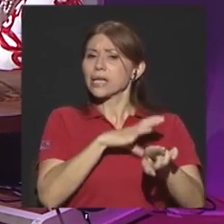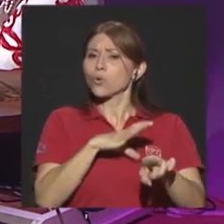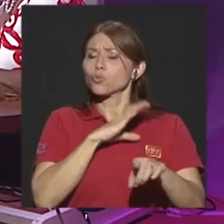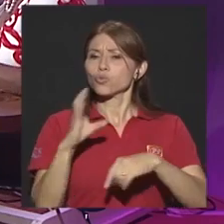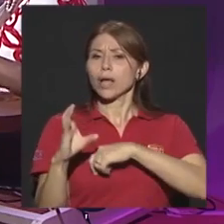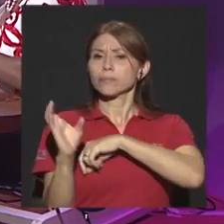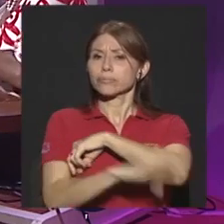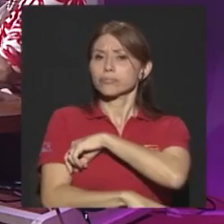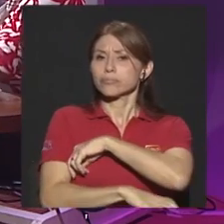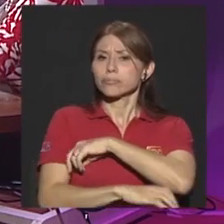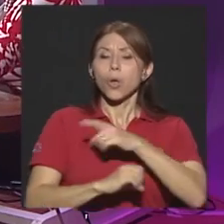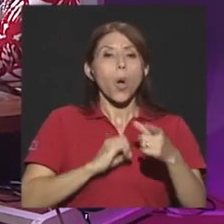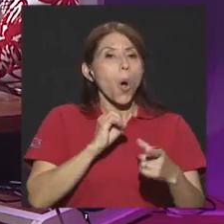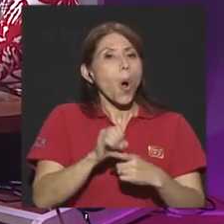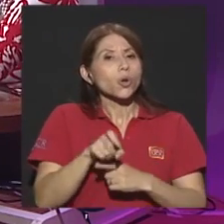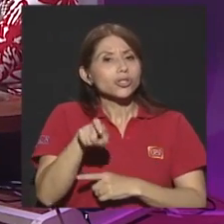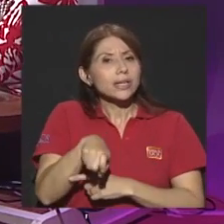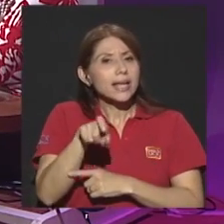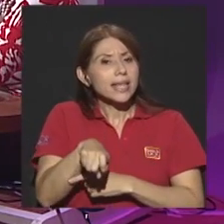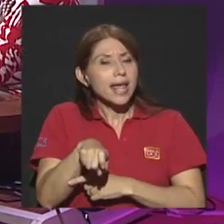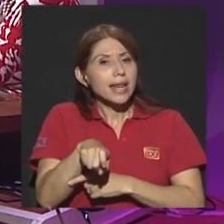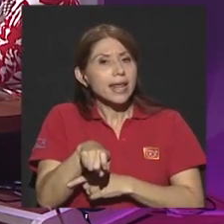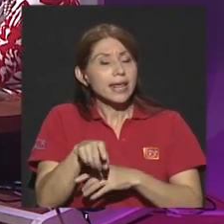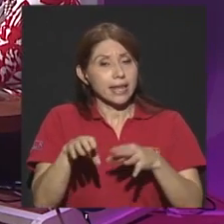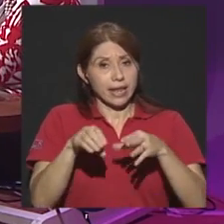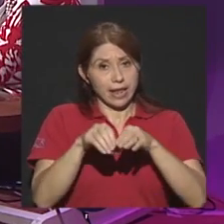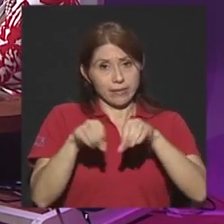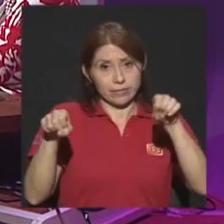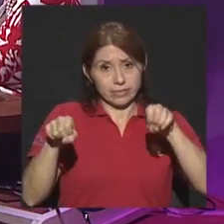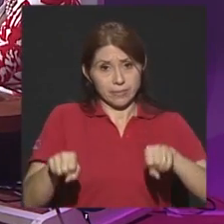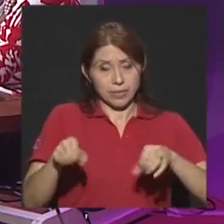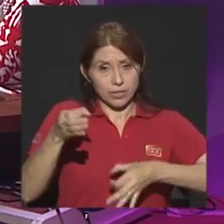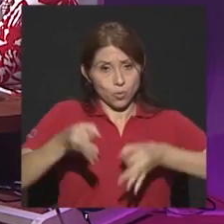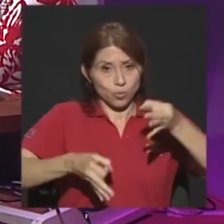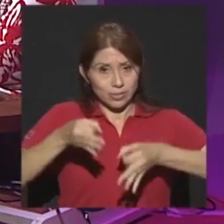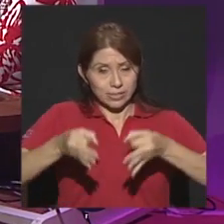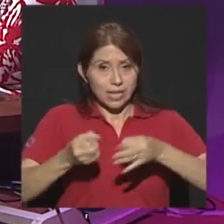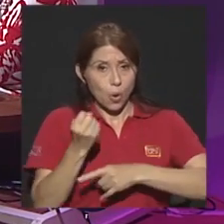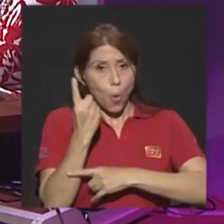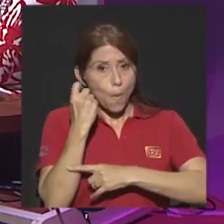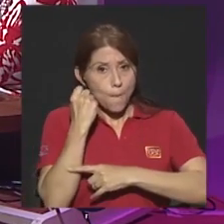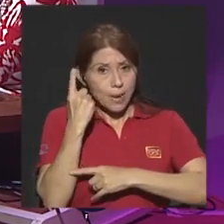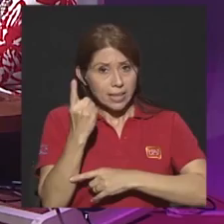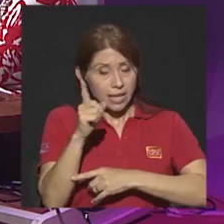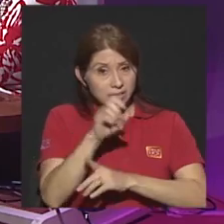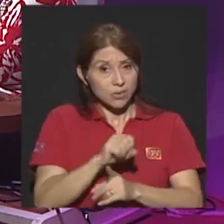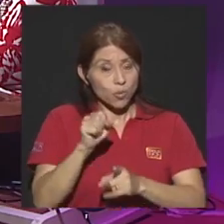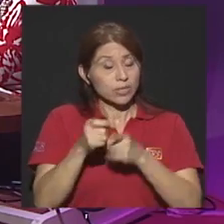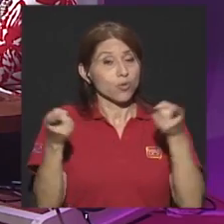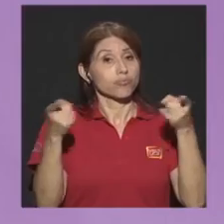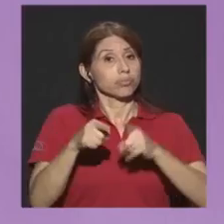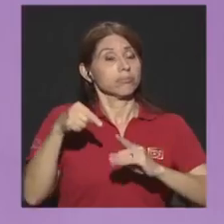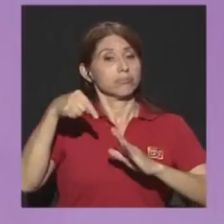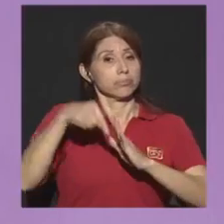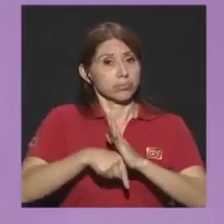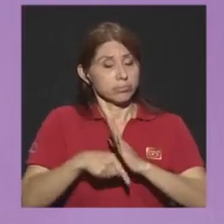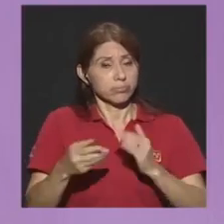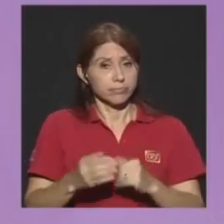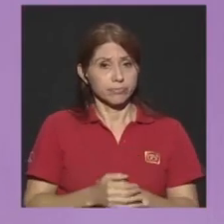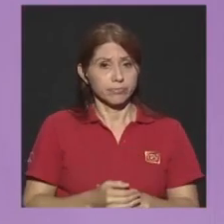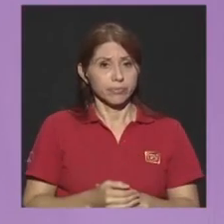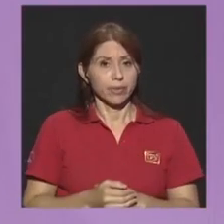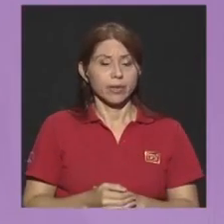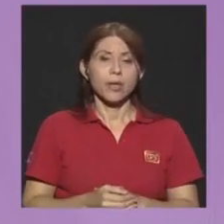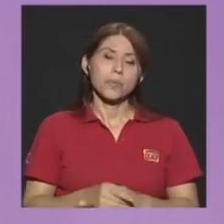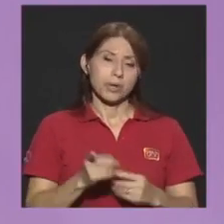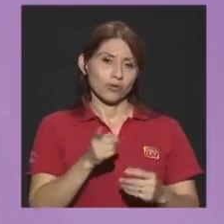se requiere es que los operadores de la justicia comprendan la gravedad de estos hechos? Bueno, realmente nosotras